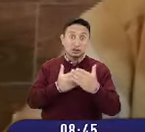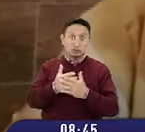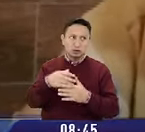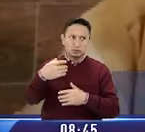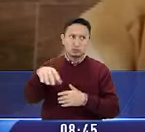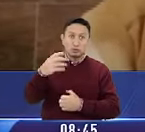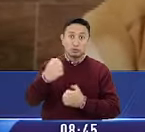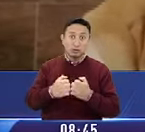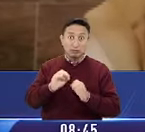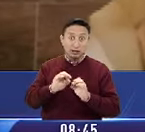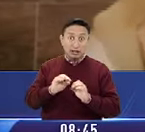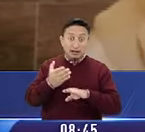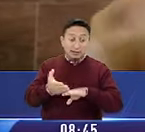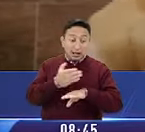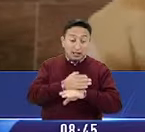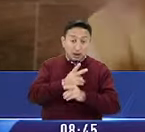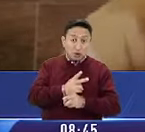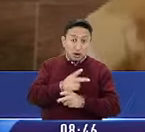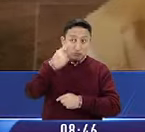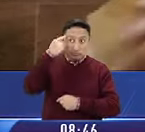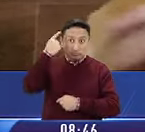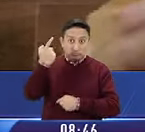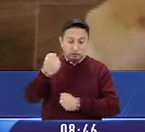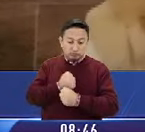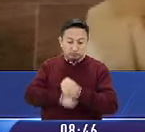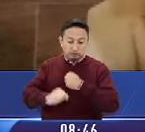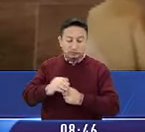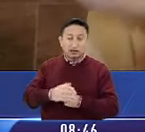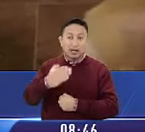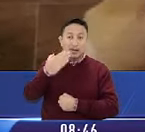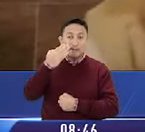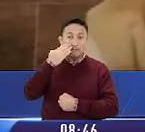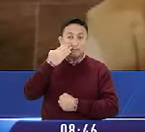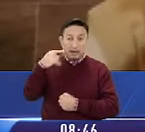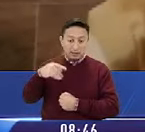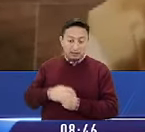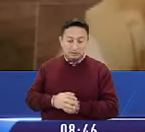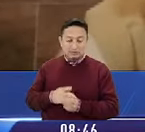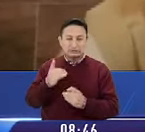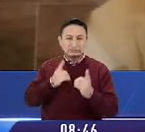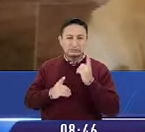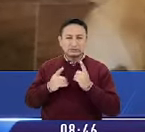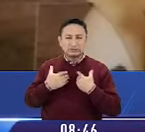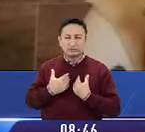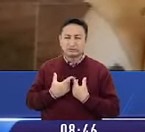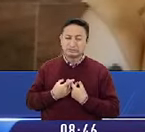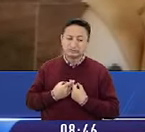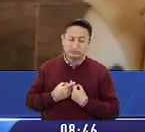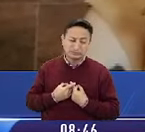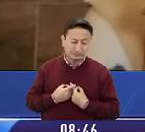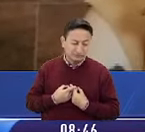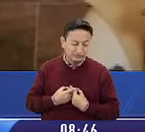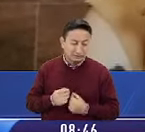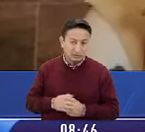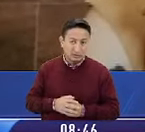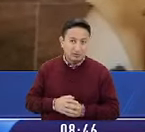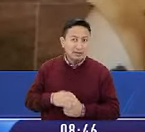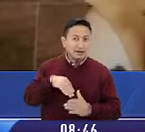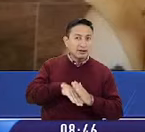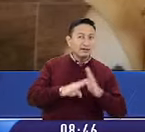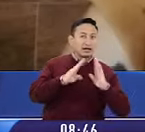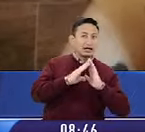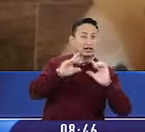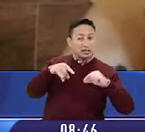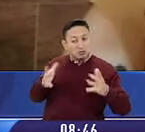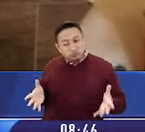lo cuidamos, a que después de dar a luz la mujer presente un cuadro de depresión postparto. Pero nosotros desde el hogar también podemos